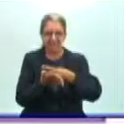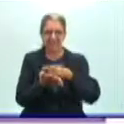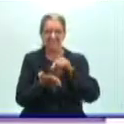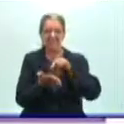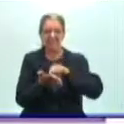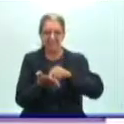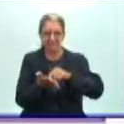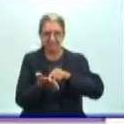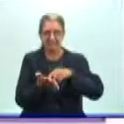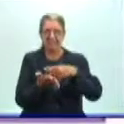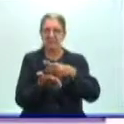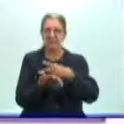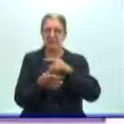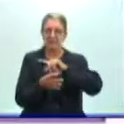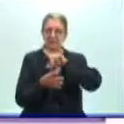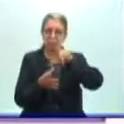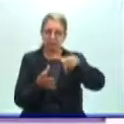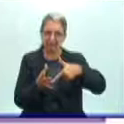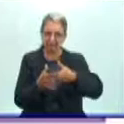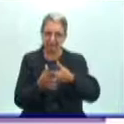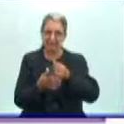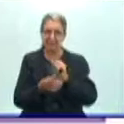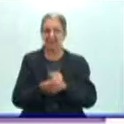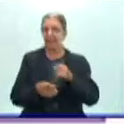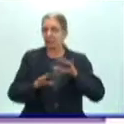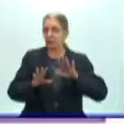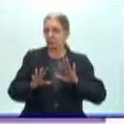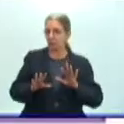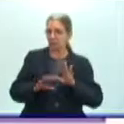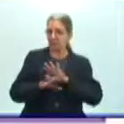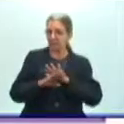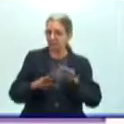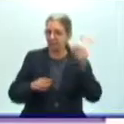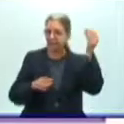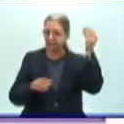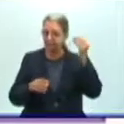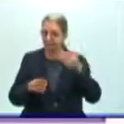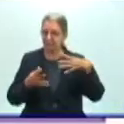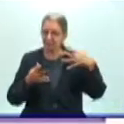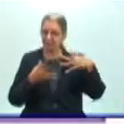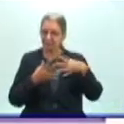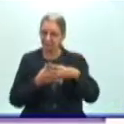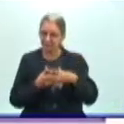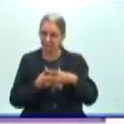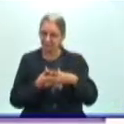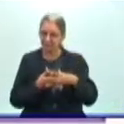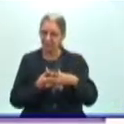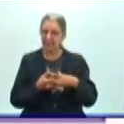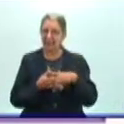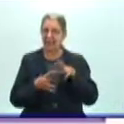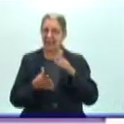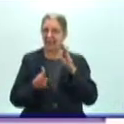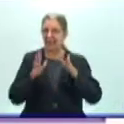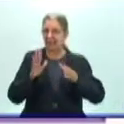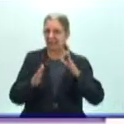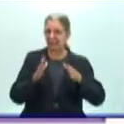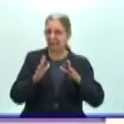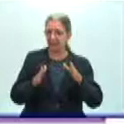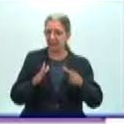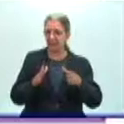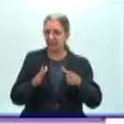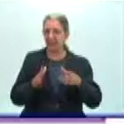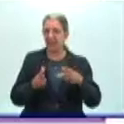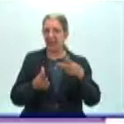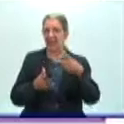circunferencia. Entonces, conocemos la relación que se establece entre este ángulo y su